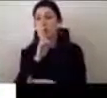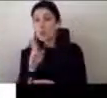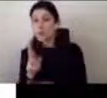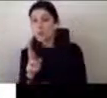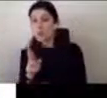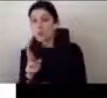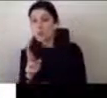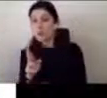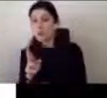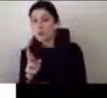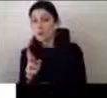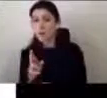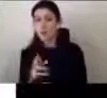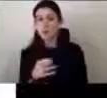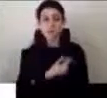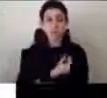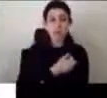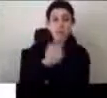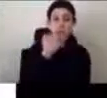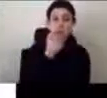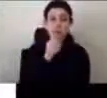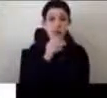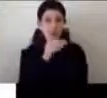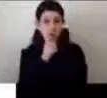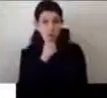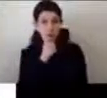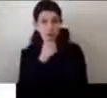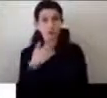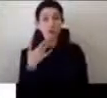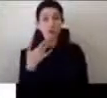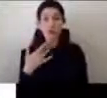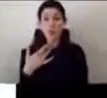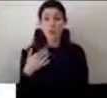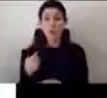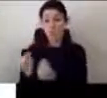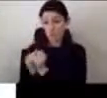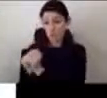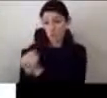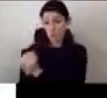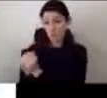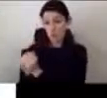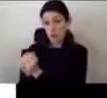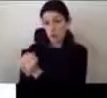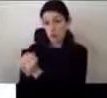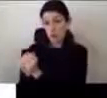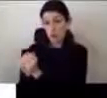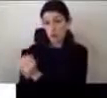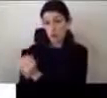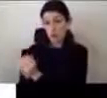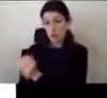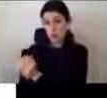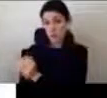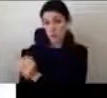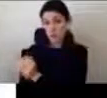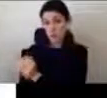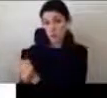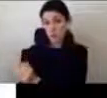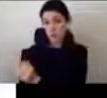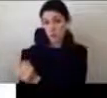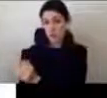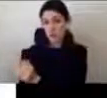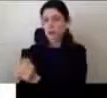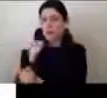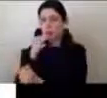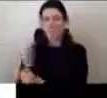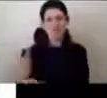decir algo equivocado, porque el compañero, era lo mismo que veíamos en los niños pequeños, el compañero es el que le va a decir, no, esto